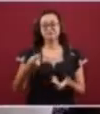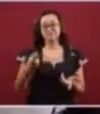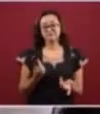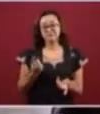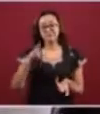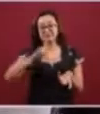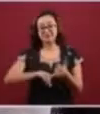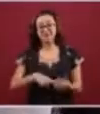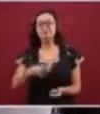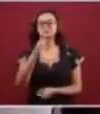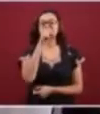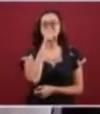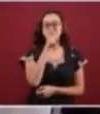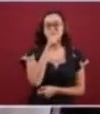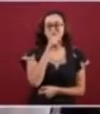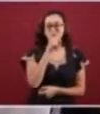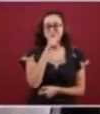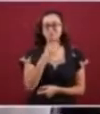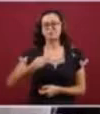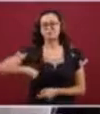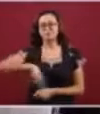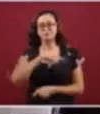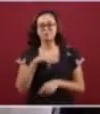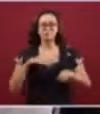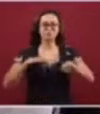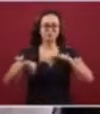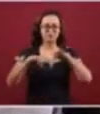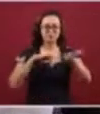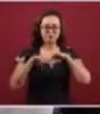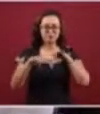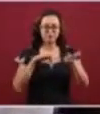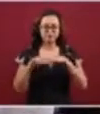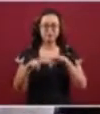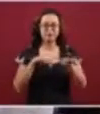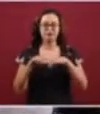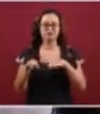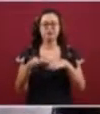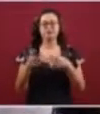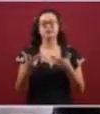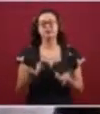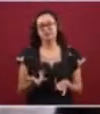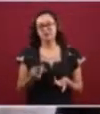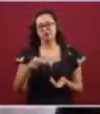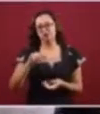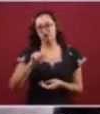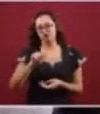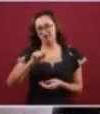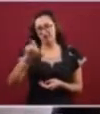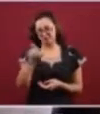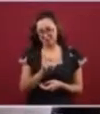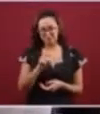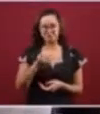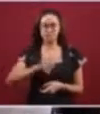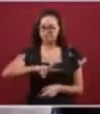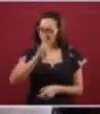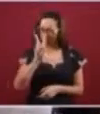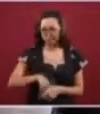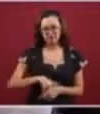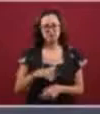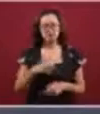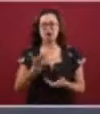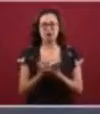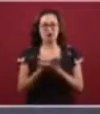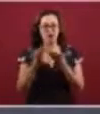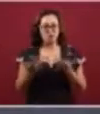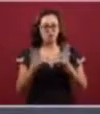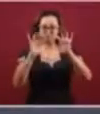contenido de nuestro trabajo en la agencia, hay absoluta libertad,